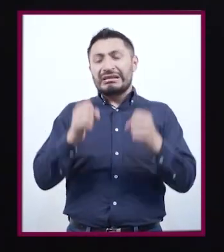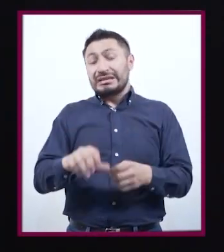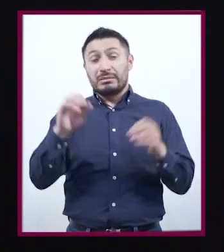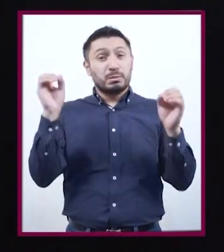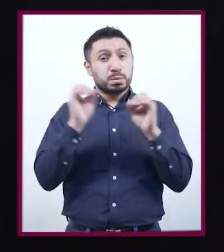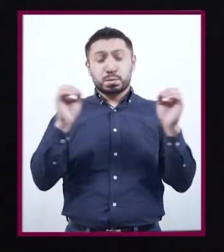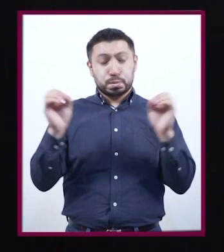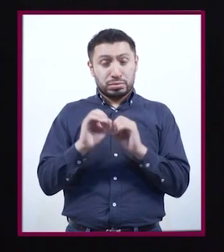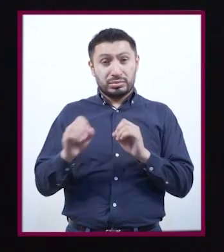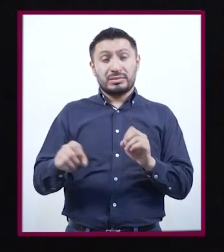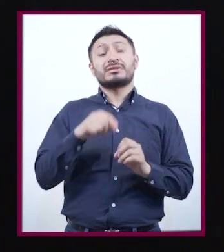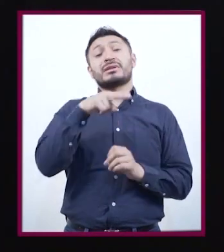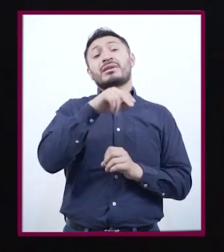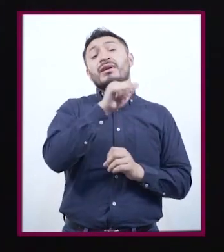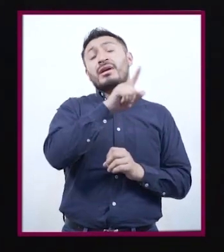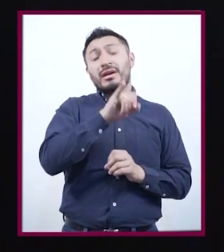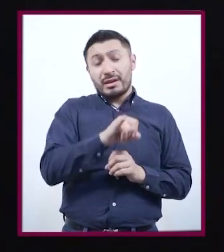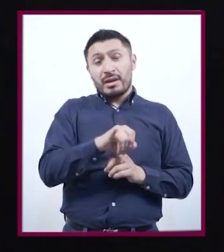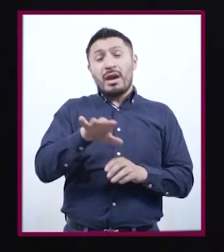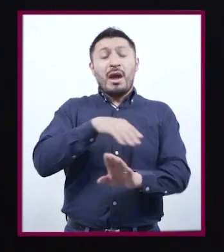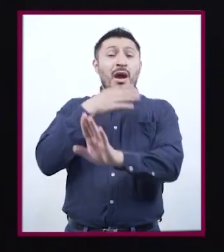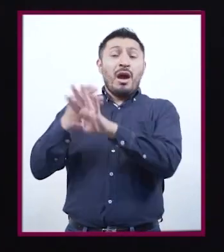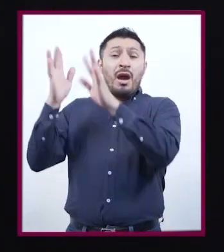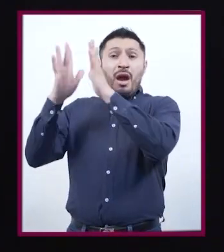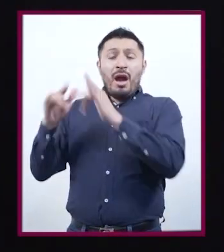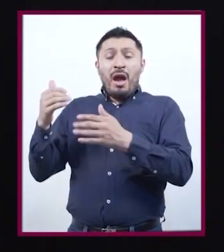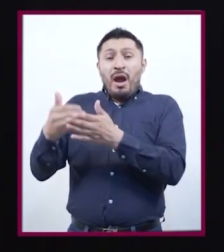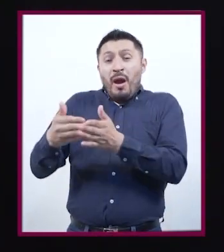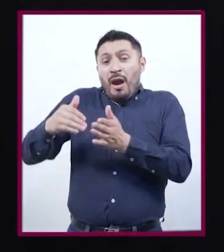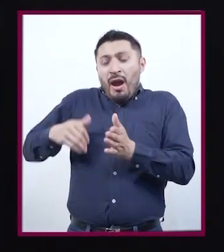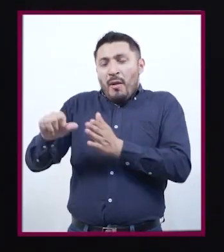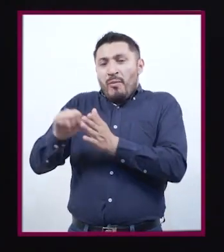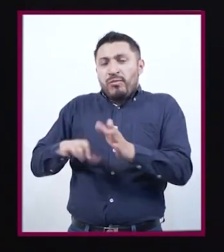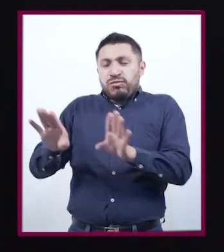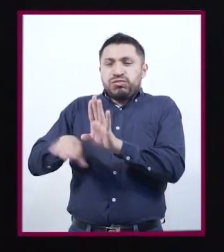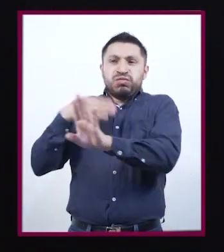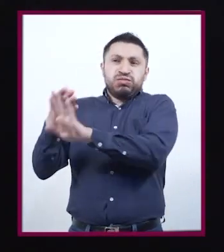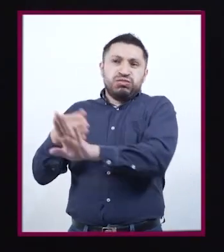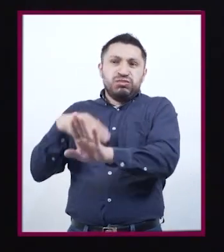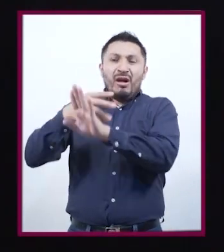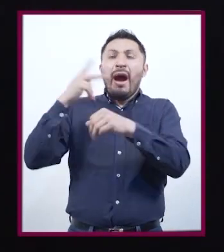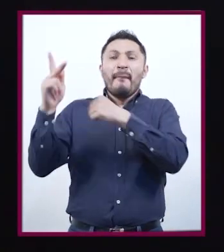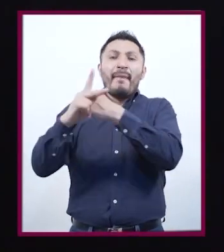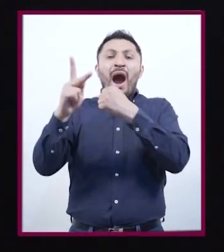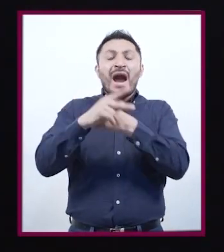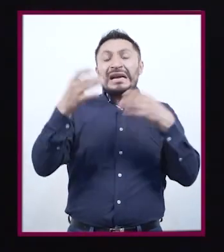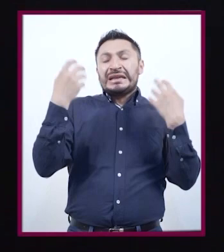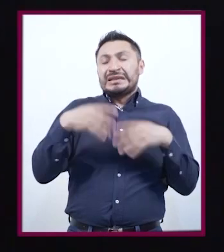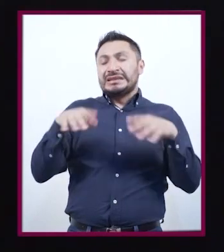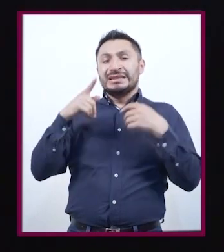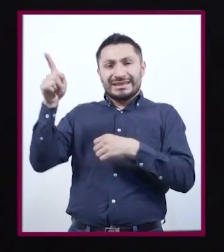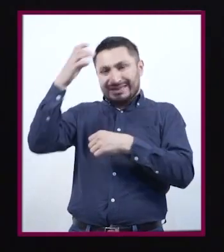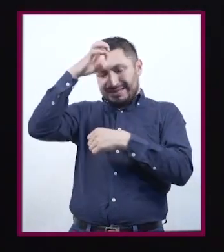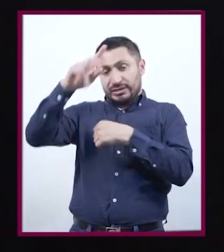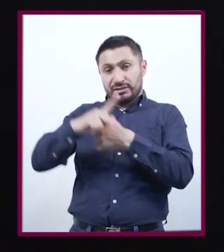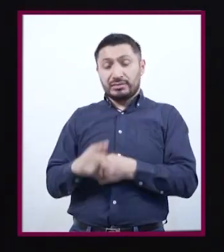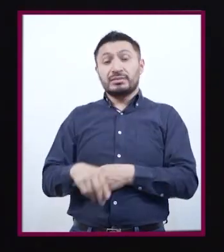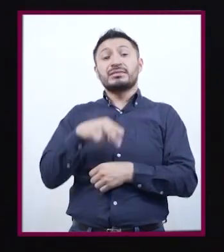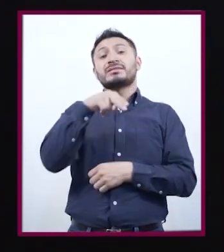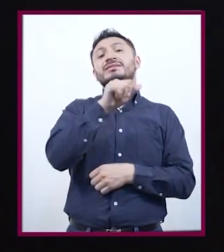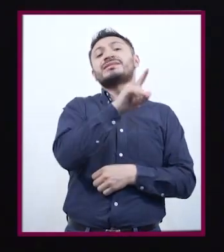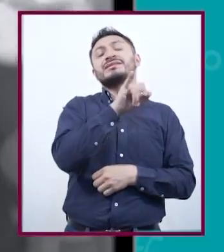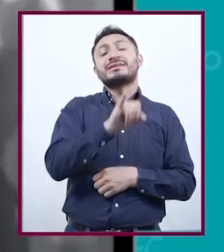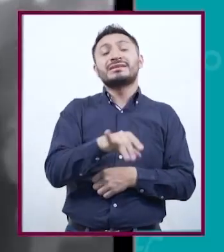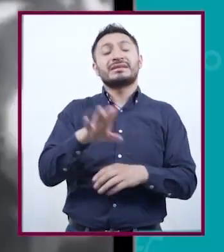por su seguridad. Los nazis acababan de invadir a Francia y unos meses atrás lo habían logrado sobre otros países importantes de